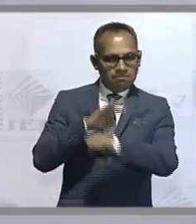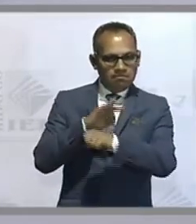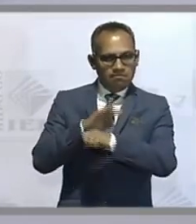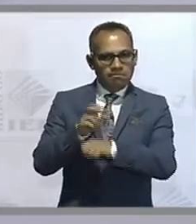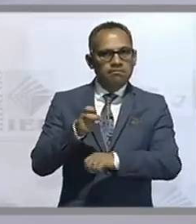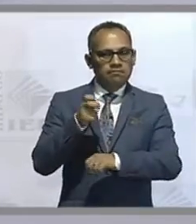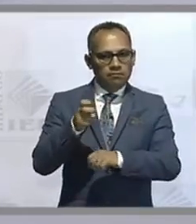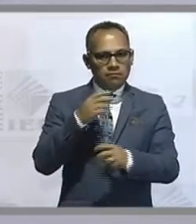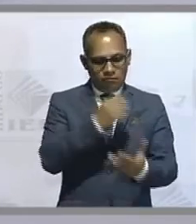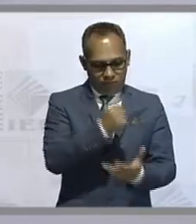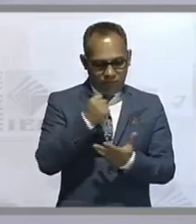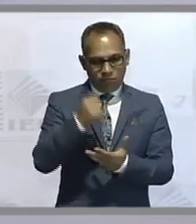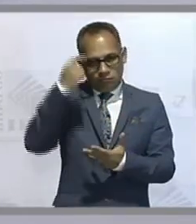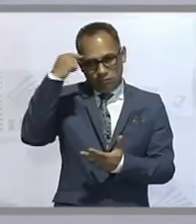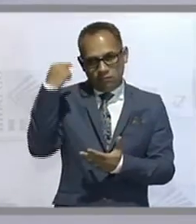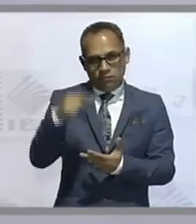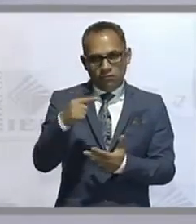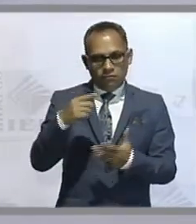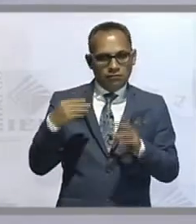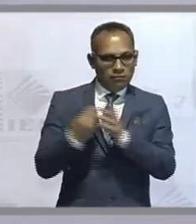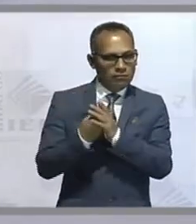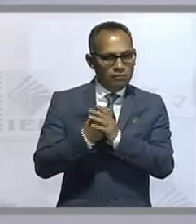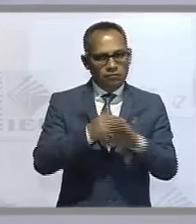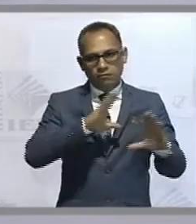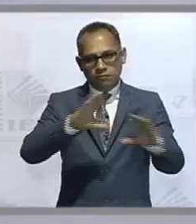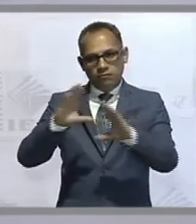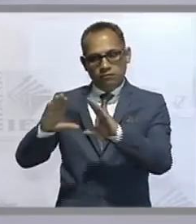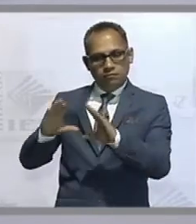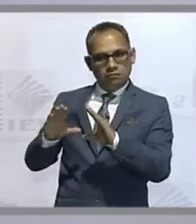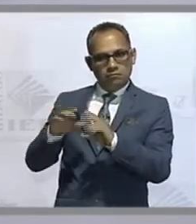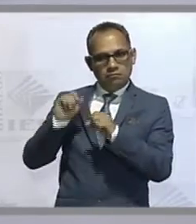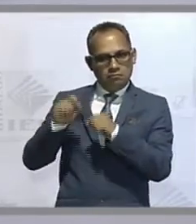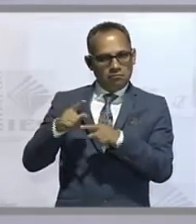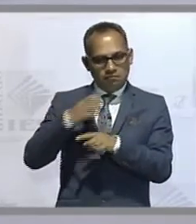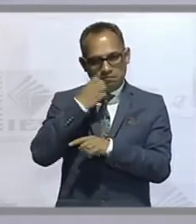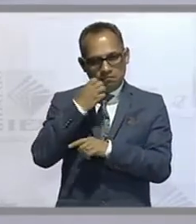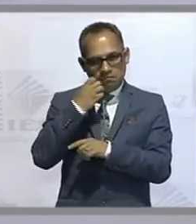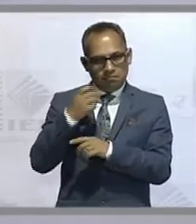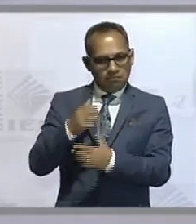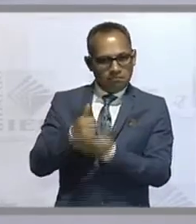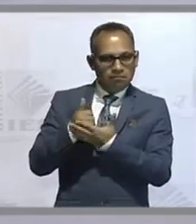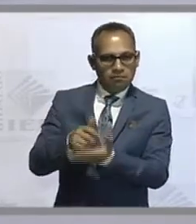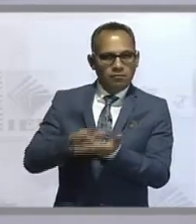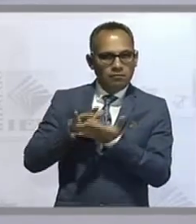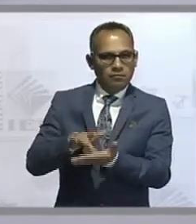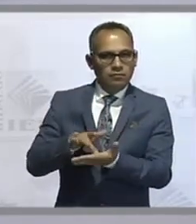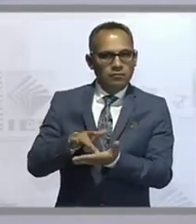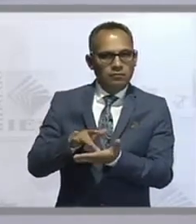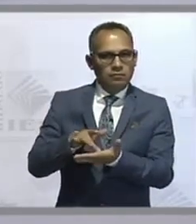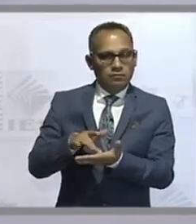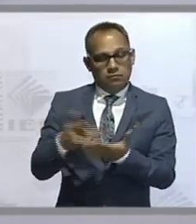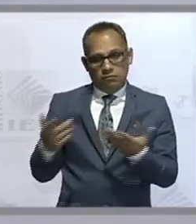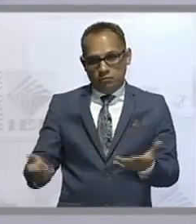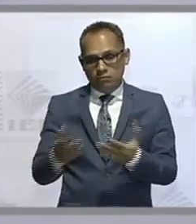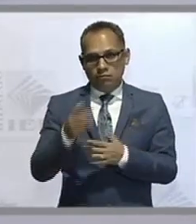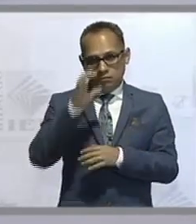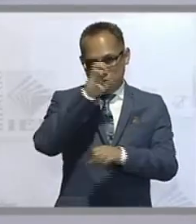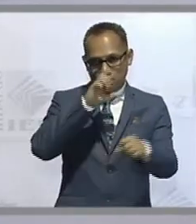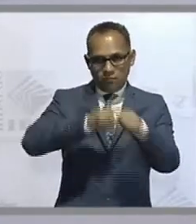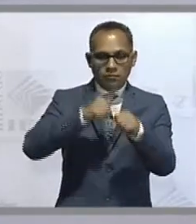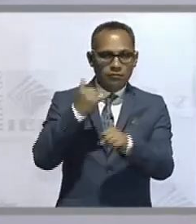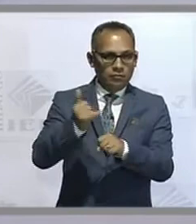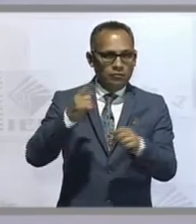la capacitación en todo el sistema educativo la cultura y el deporte son parte también